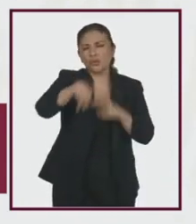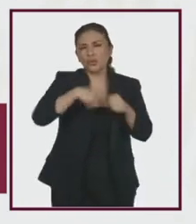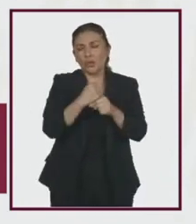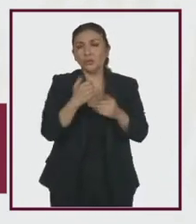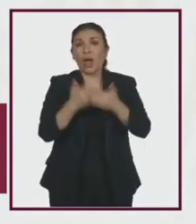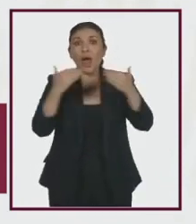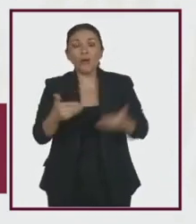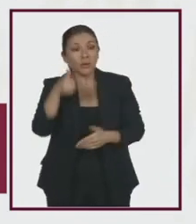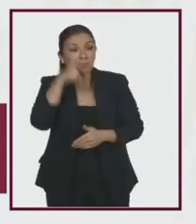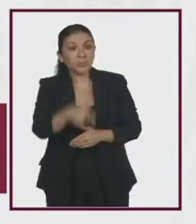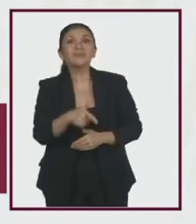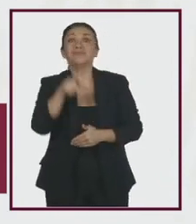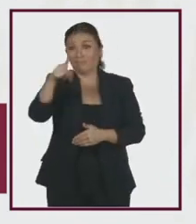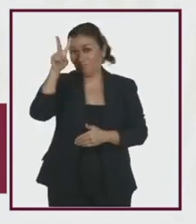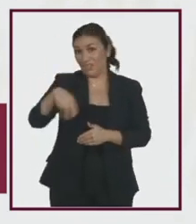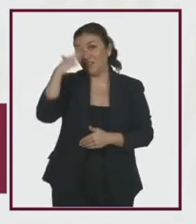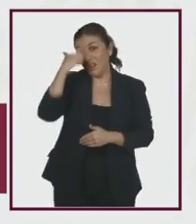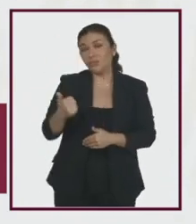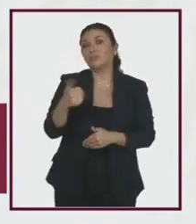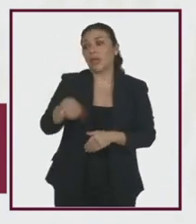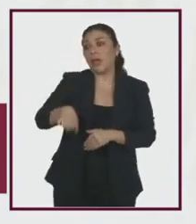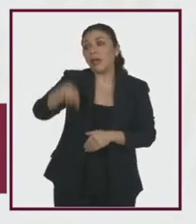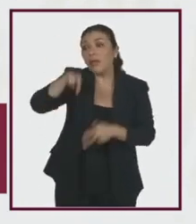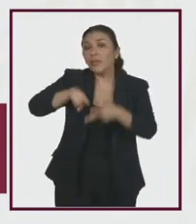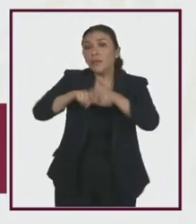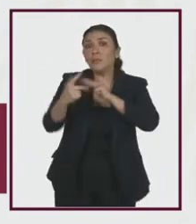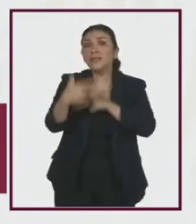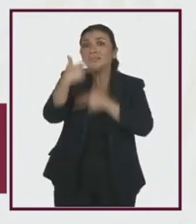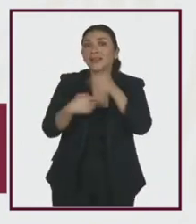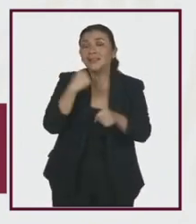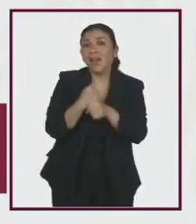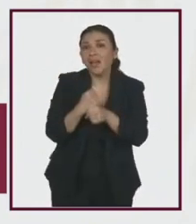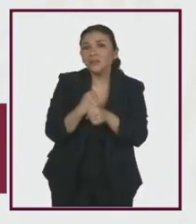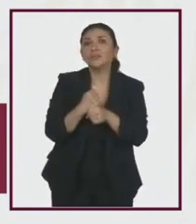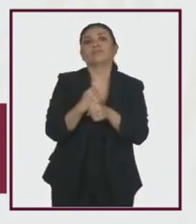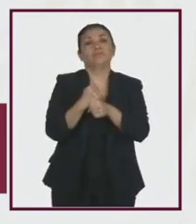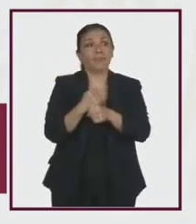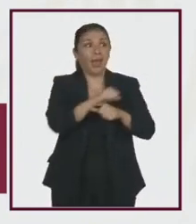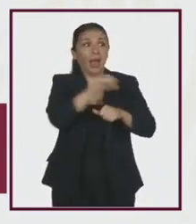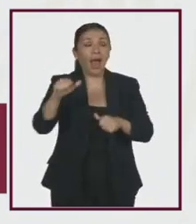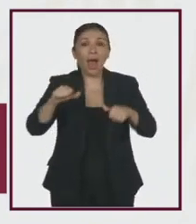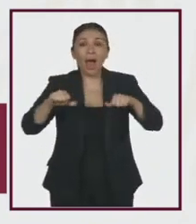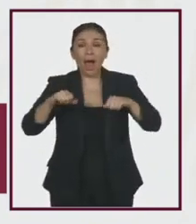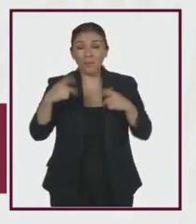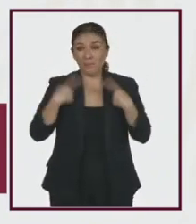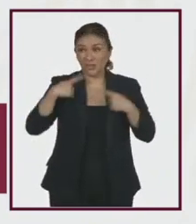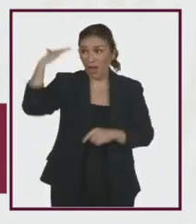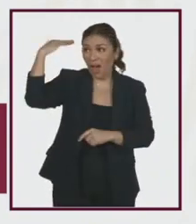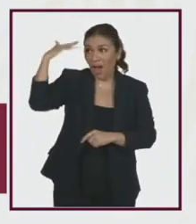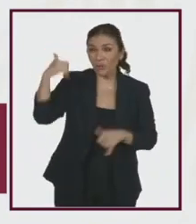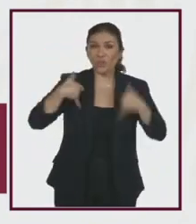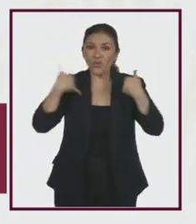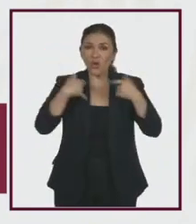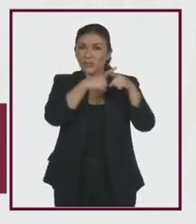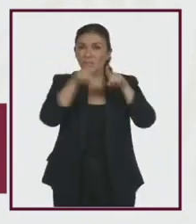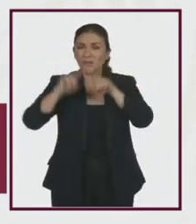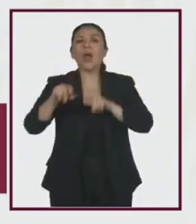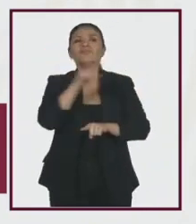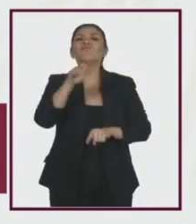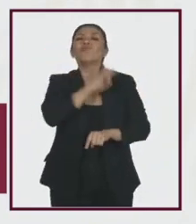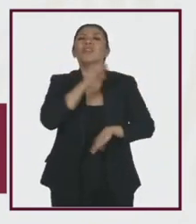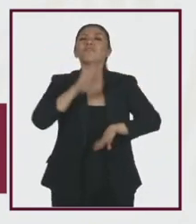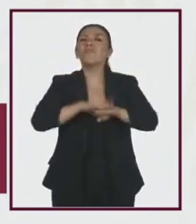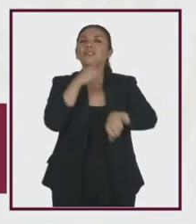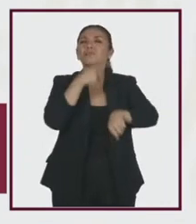que, como justamente dijiste, Julieta, es a partir de los 13, y que los adultos jóvenes y los adolescentes son quienes más tienen riesgo